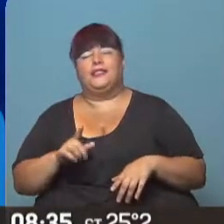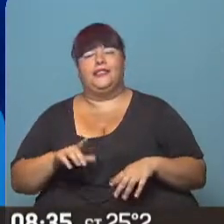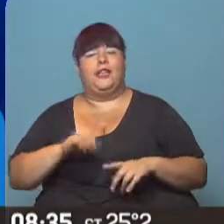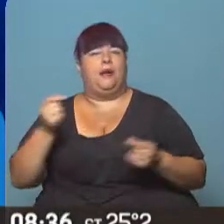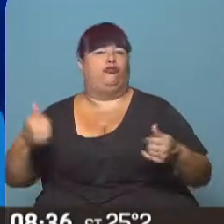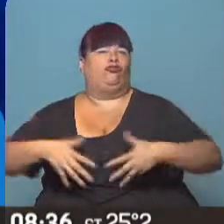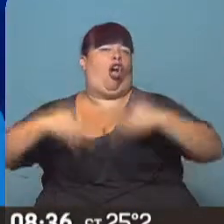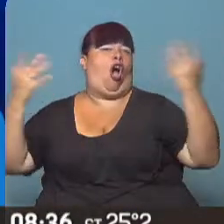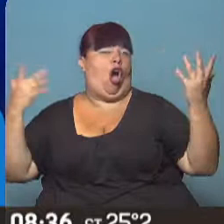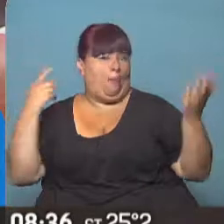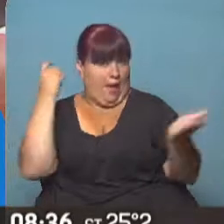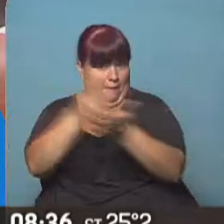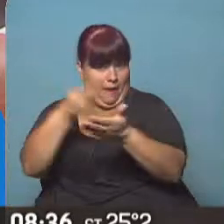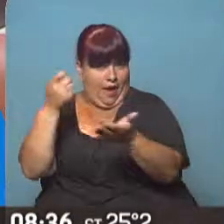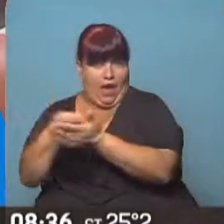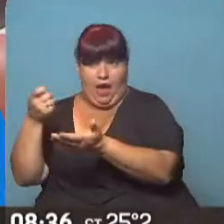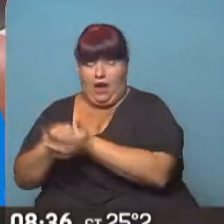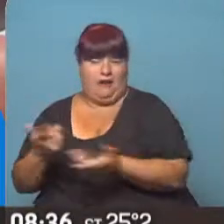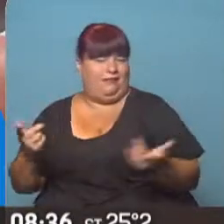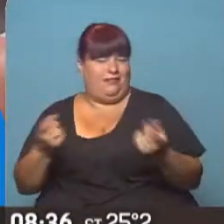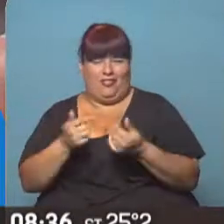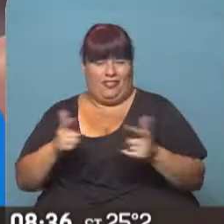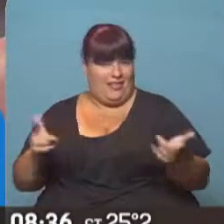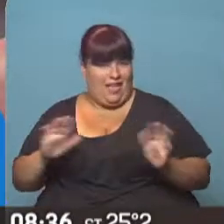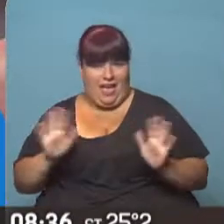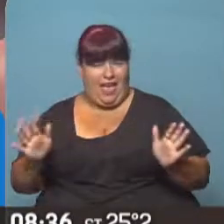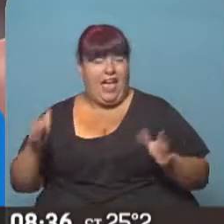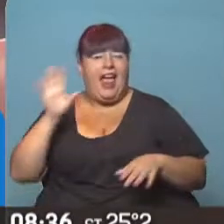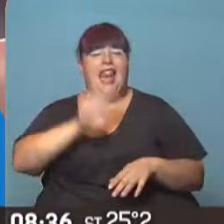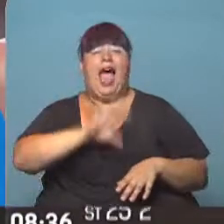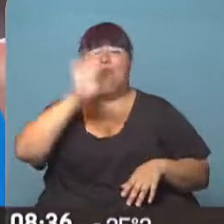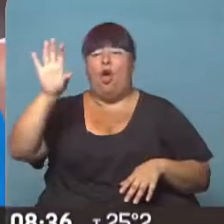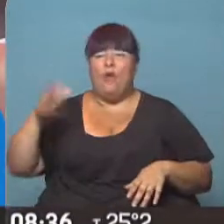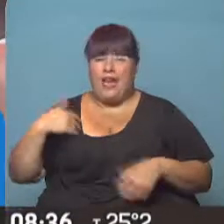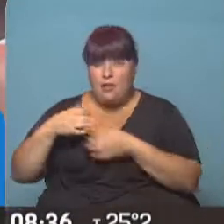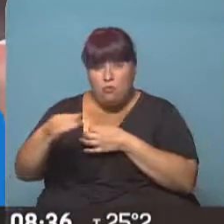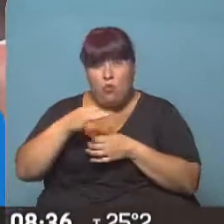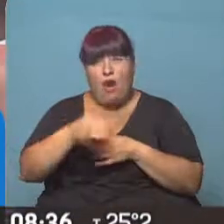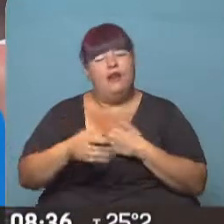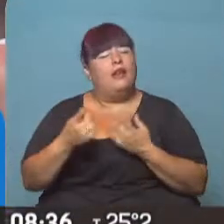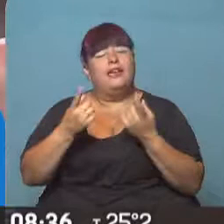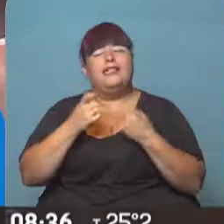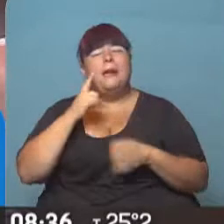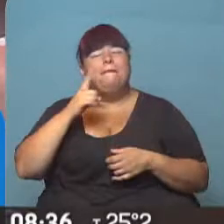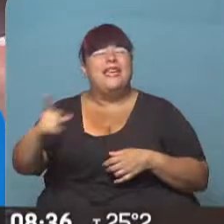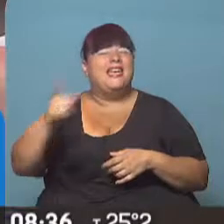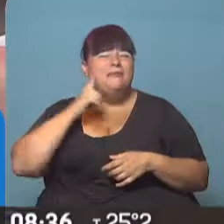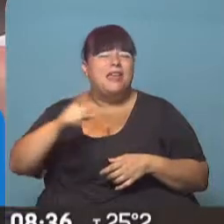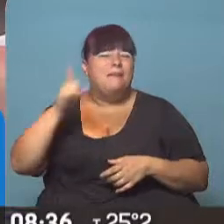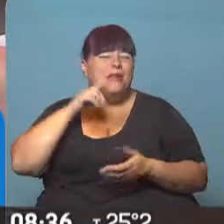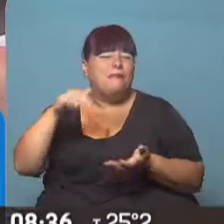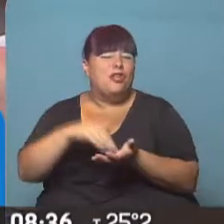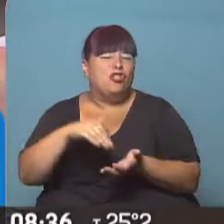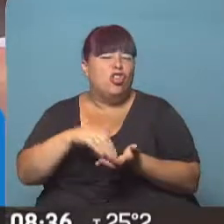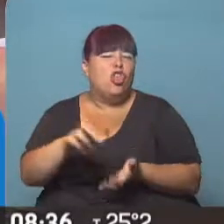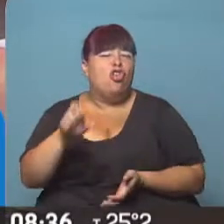el dinero como para hacer las enormes inversiones. El interior de la Argentina demanda miles y miles de millones